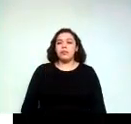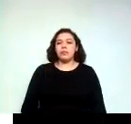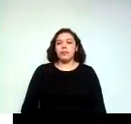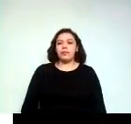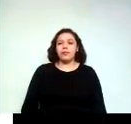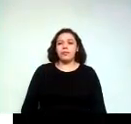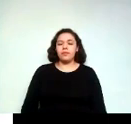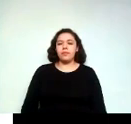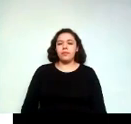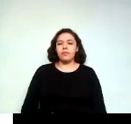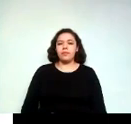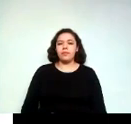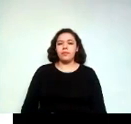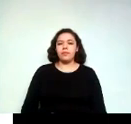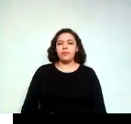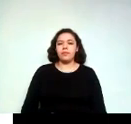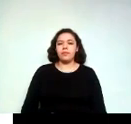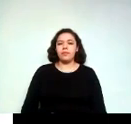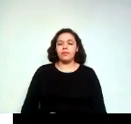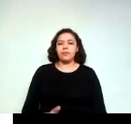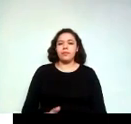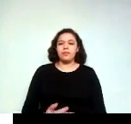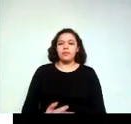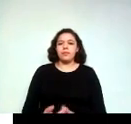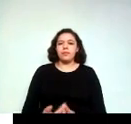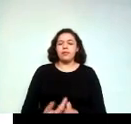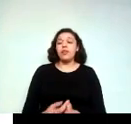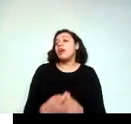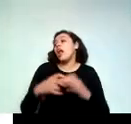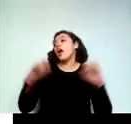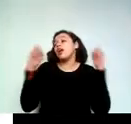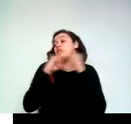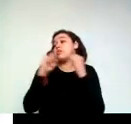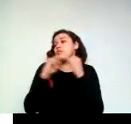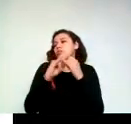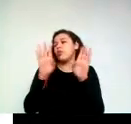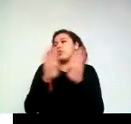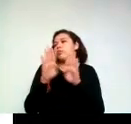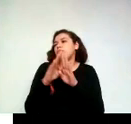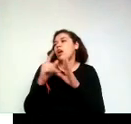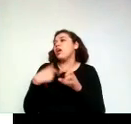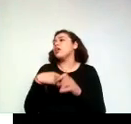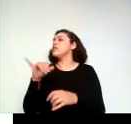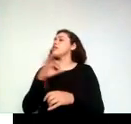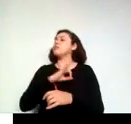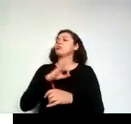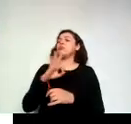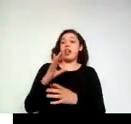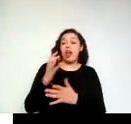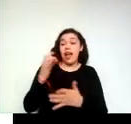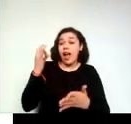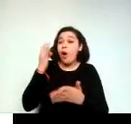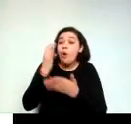por la institución que lo debe hacer, ¿no? La única institución que